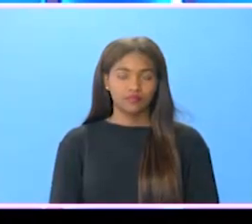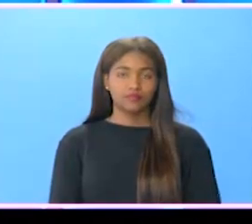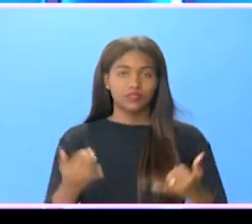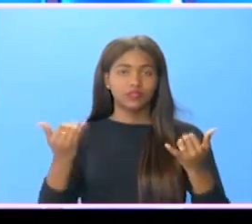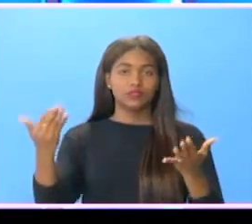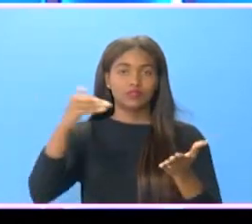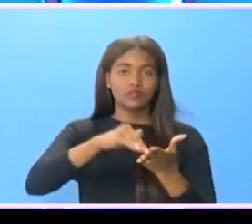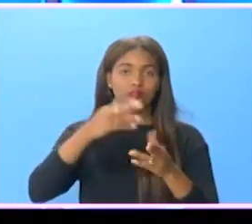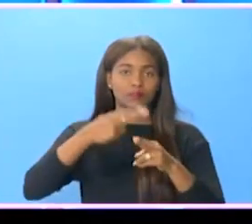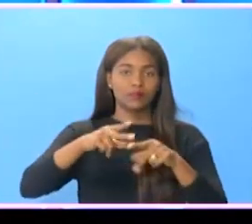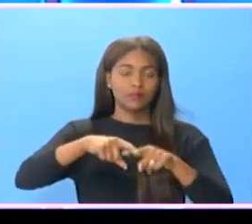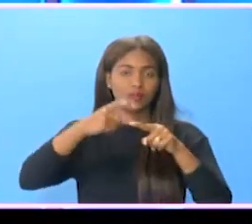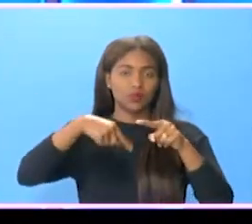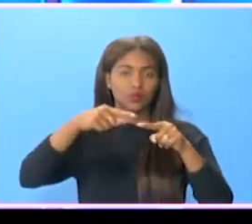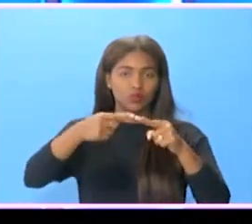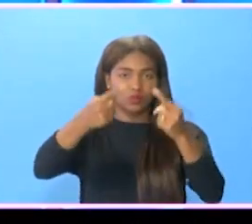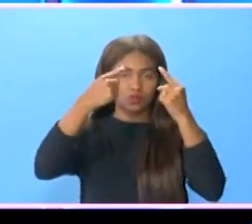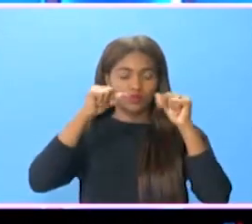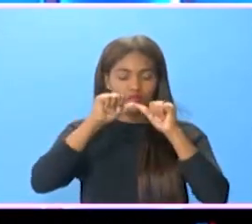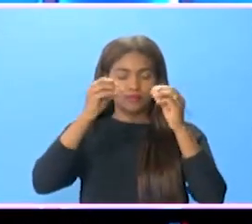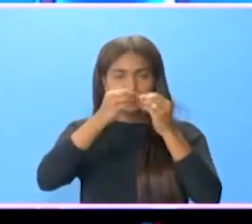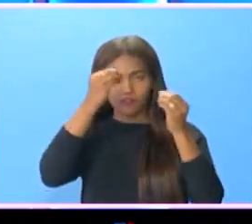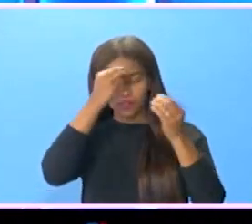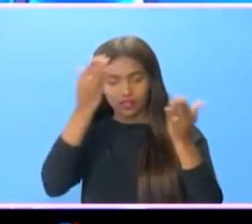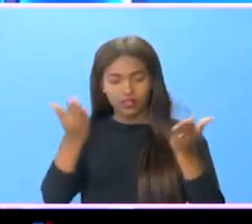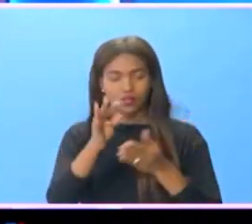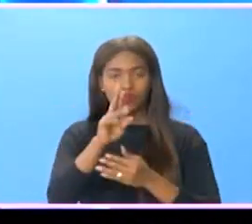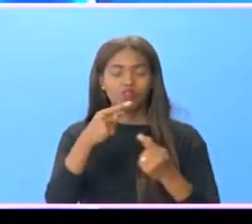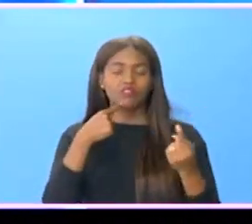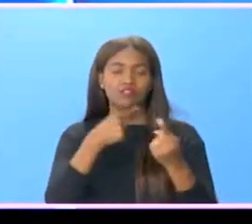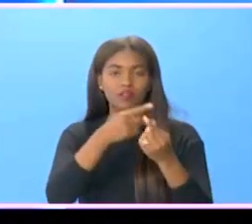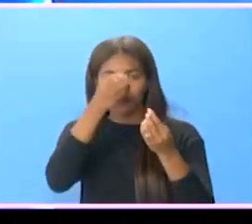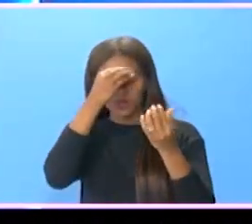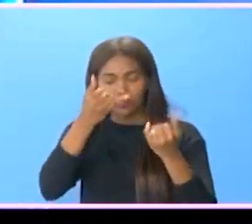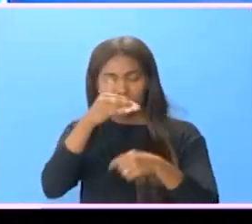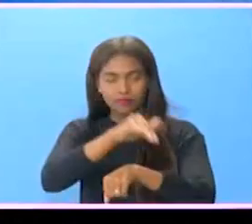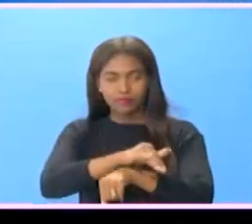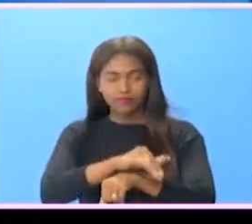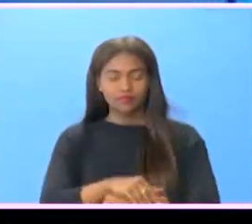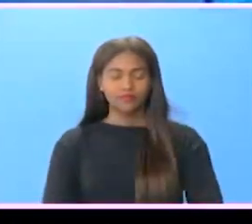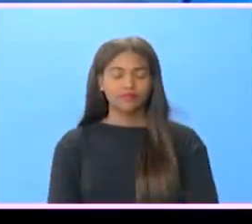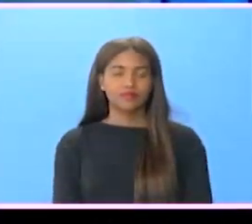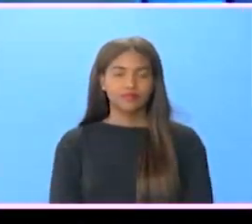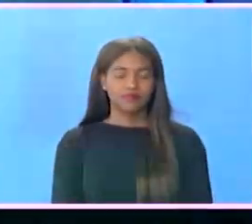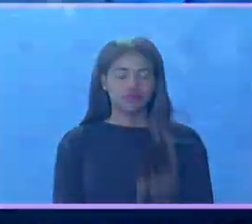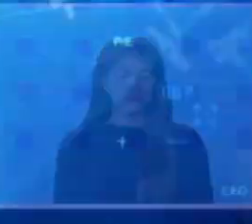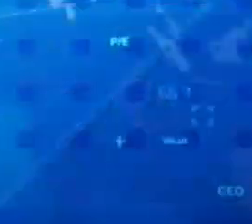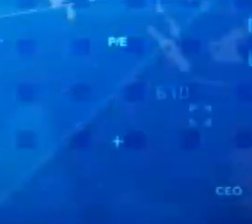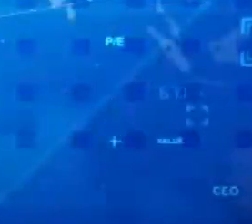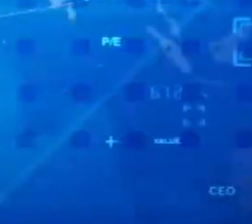Vamos nuevamente a la pausa, ya volvemos con más informaciones en 4RD Noticias. Misión Estelar, no se mueva.